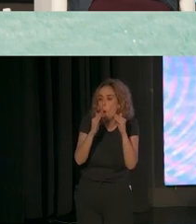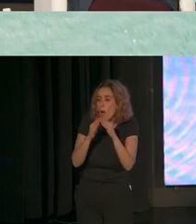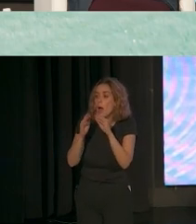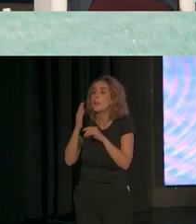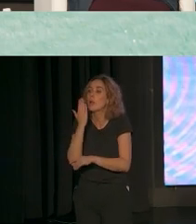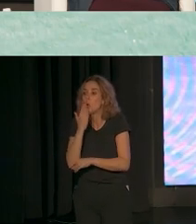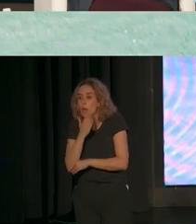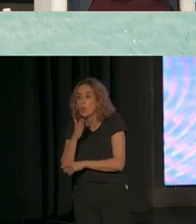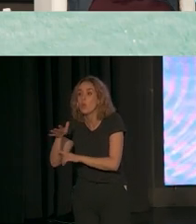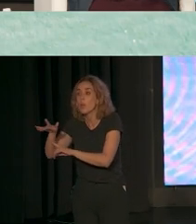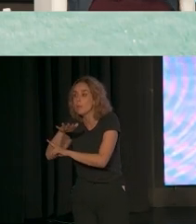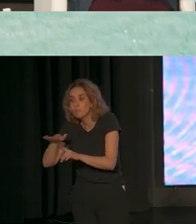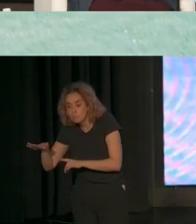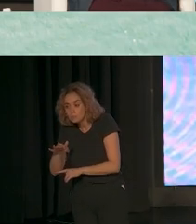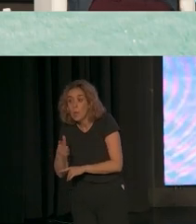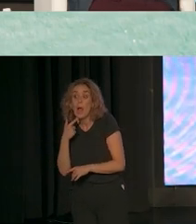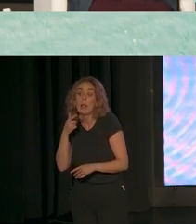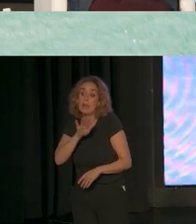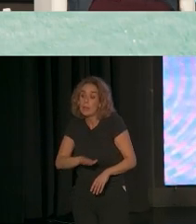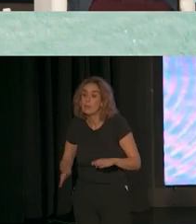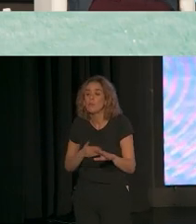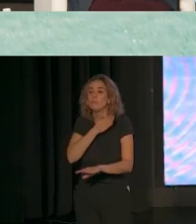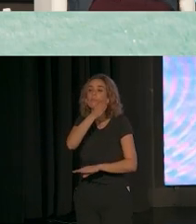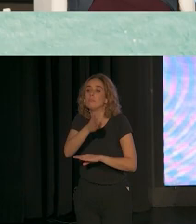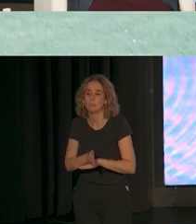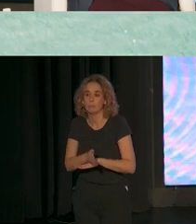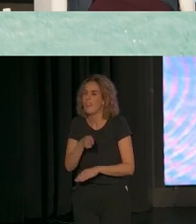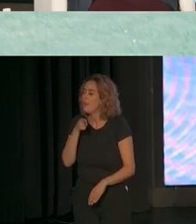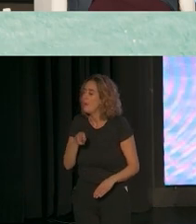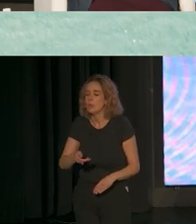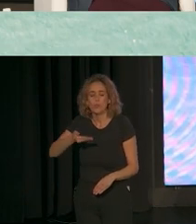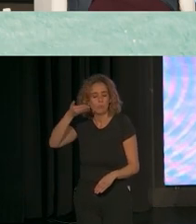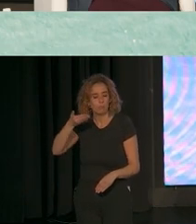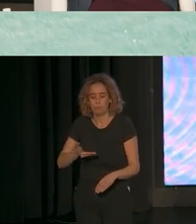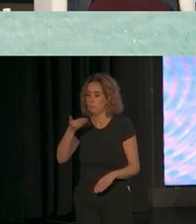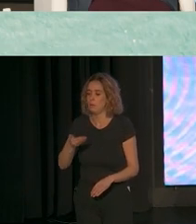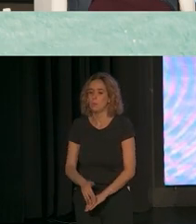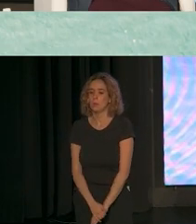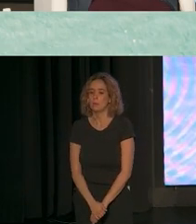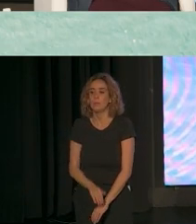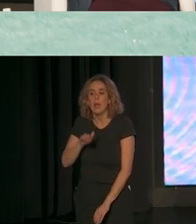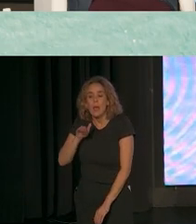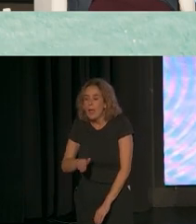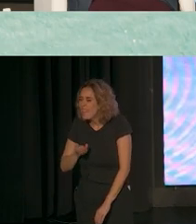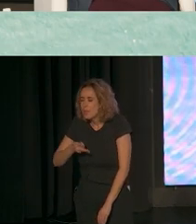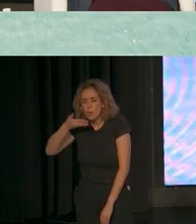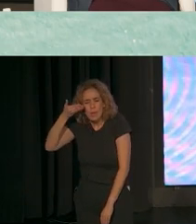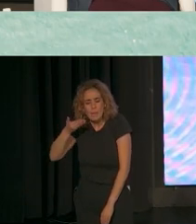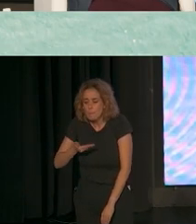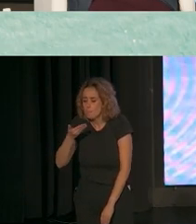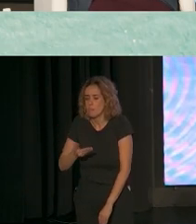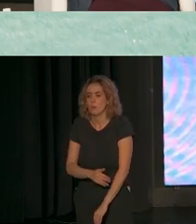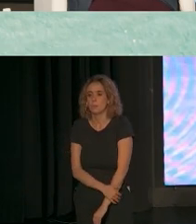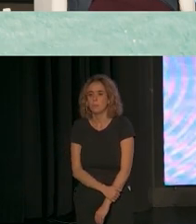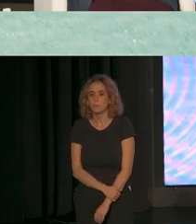ese colegio al que el niño acude. Eso es mucho más importante. El niño también es muy importante.